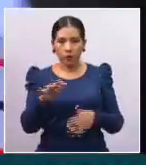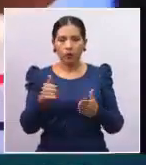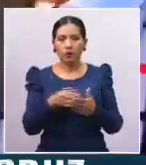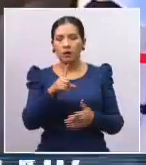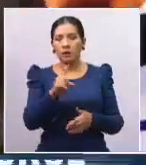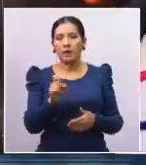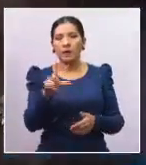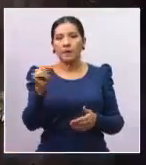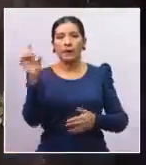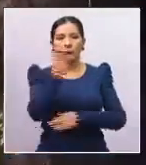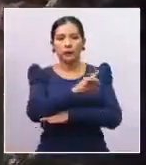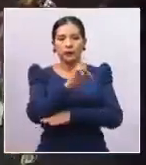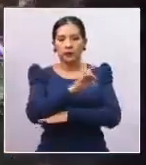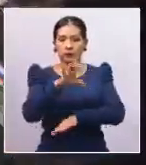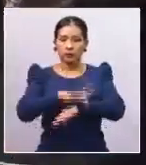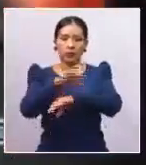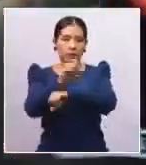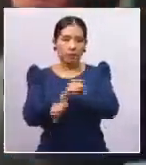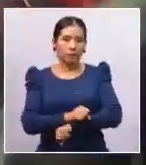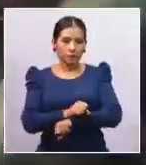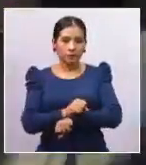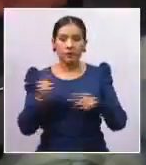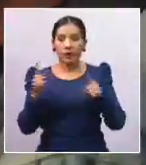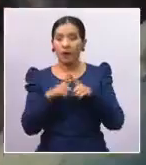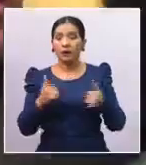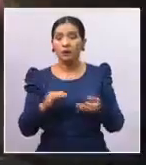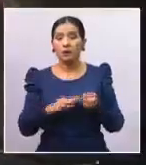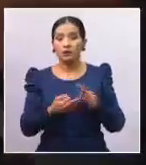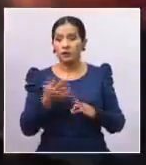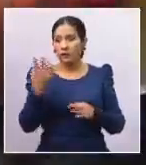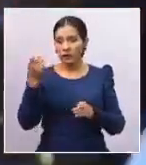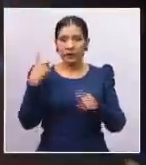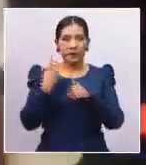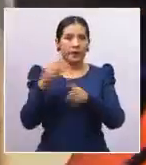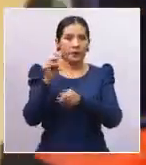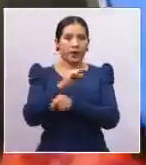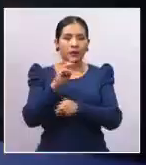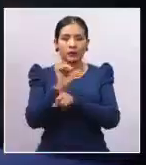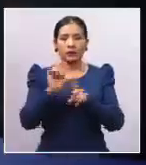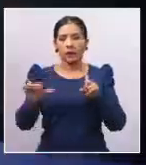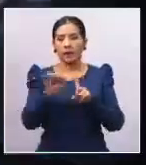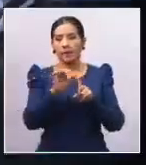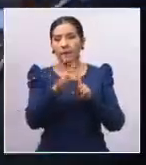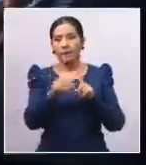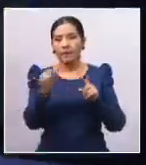preventiva. Hasta la fecha, tres personas, entre ellas el exministro de Medio Ambiente y Aguas,